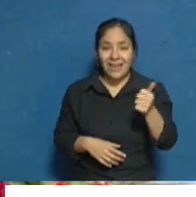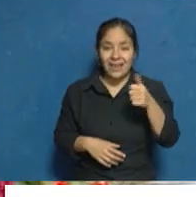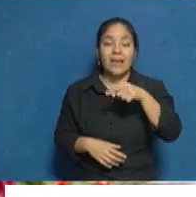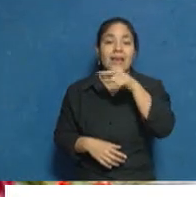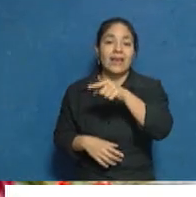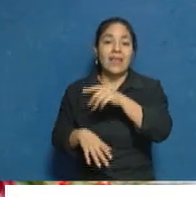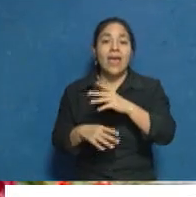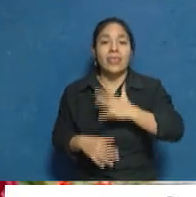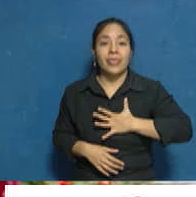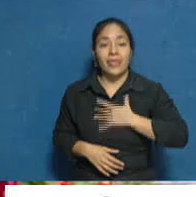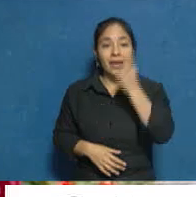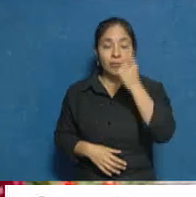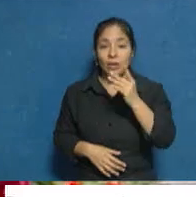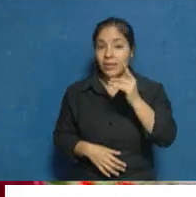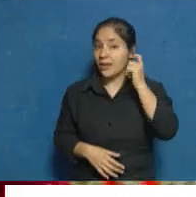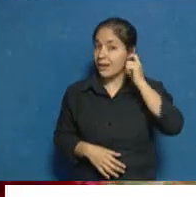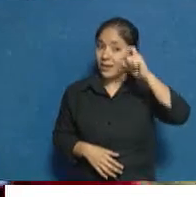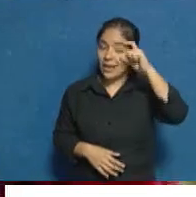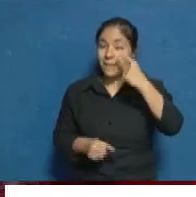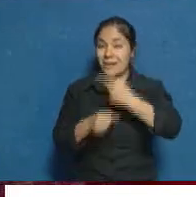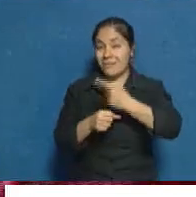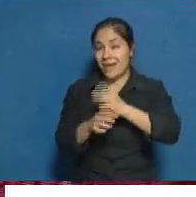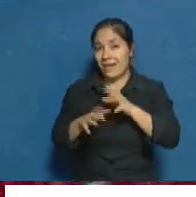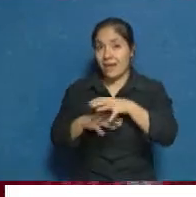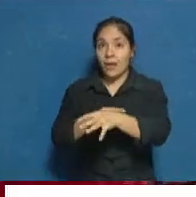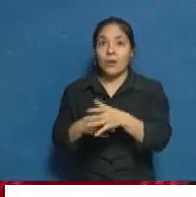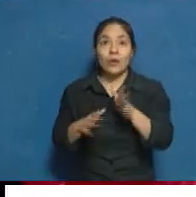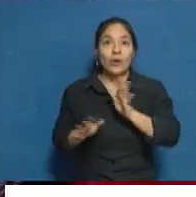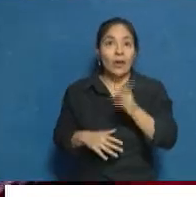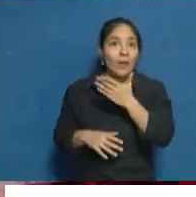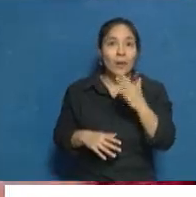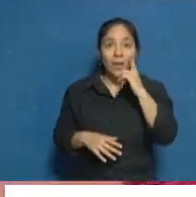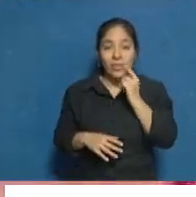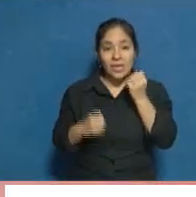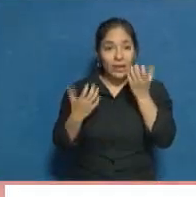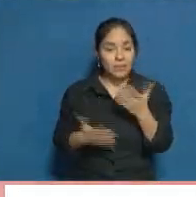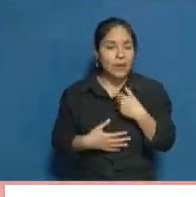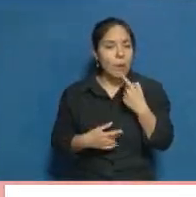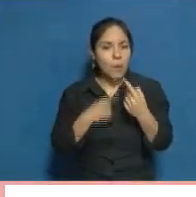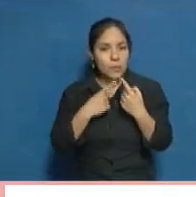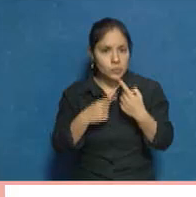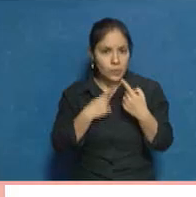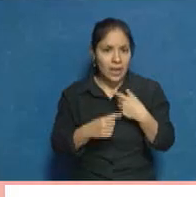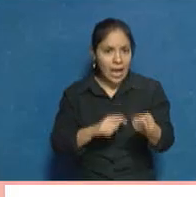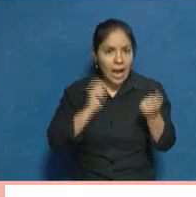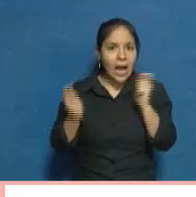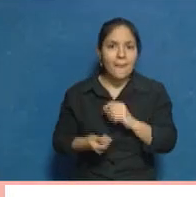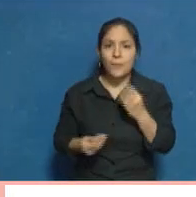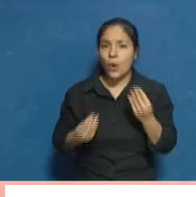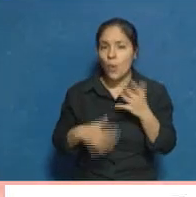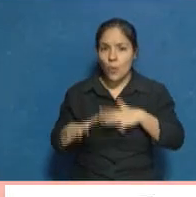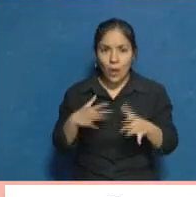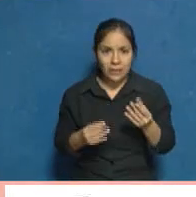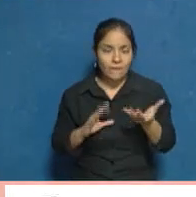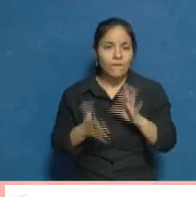directora de educación primaria aquí en la DGE. Marta, la saludo, buenos días. Y bueno, consultarle, ¿cuáles serán los cambios que se van a aplicar con este nuevo